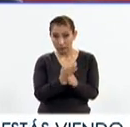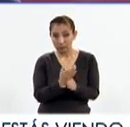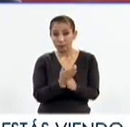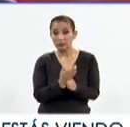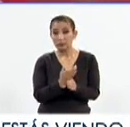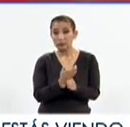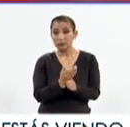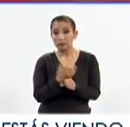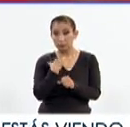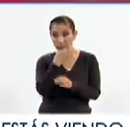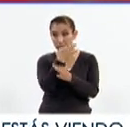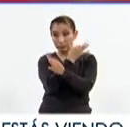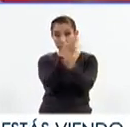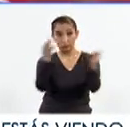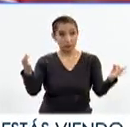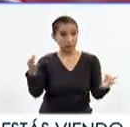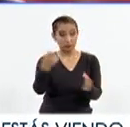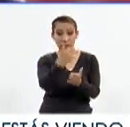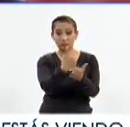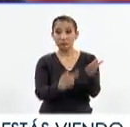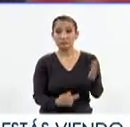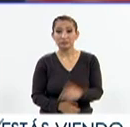suficientes, damos a conocer aquí